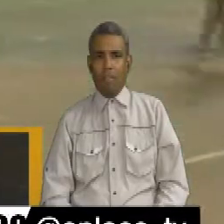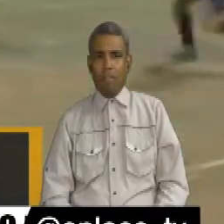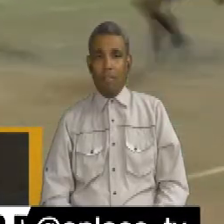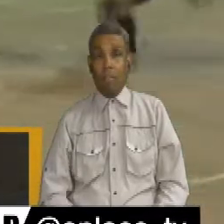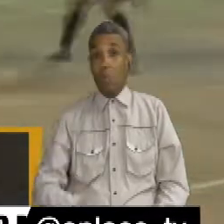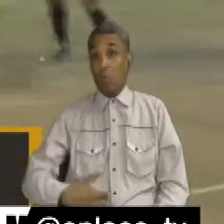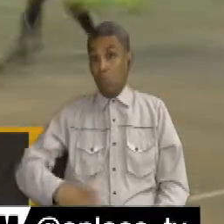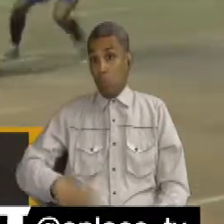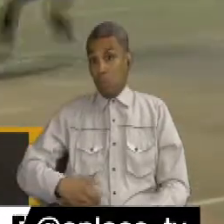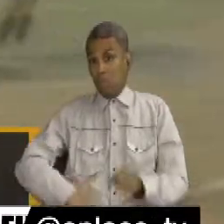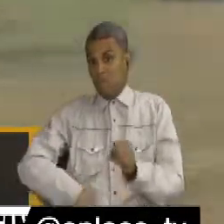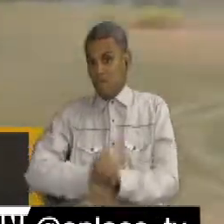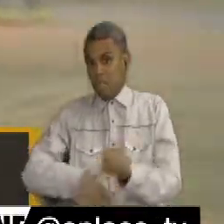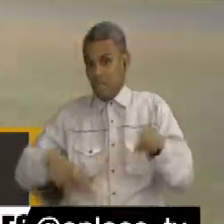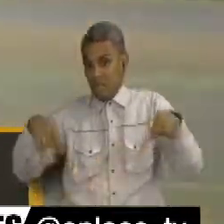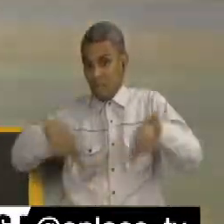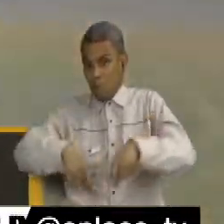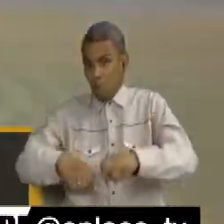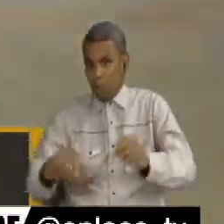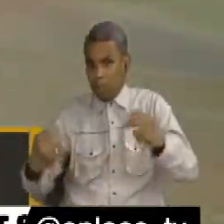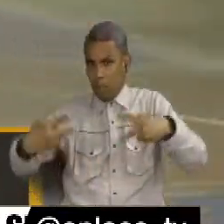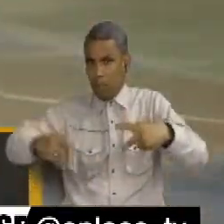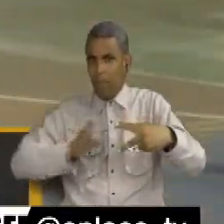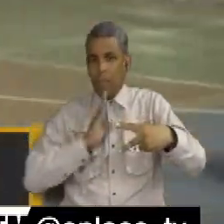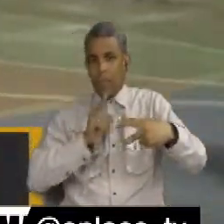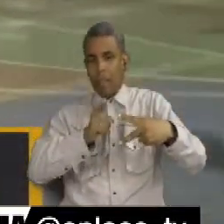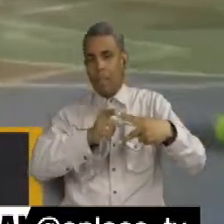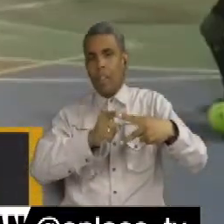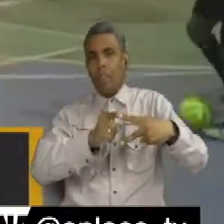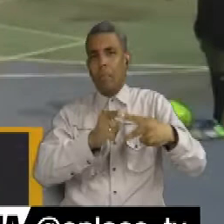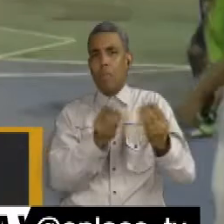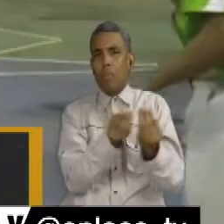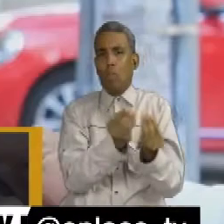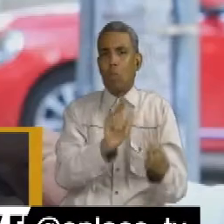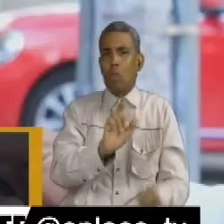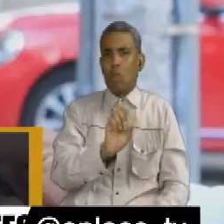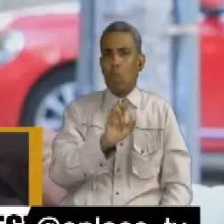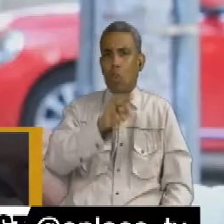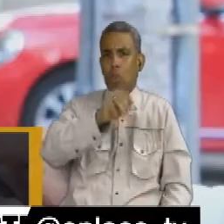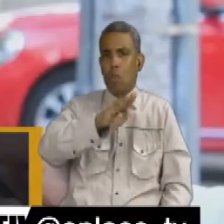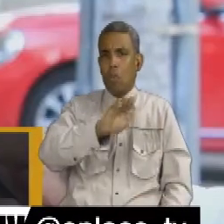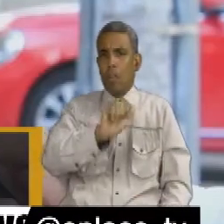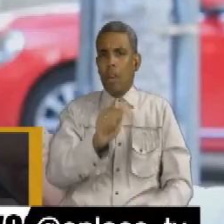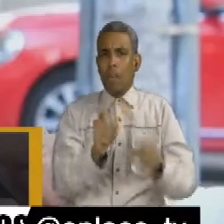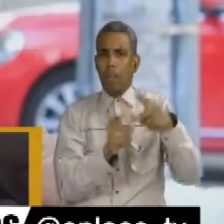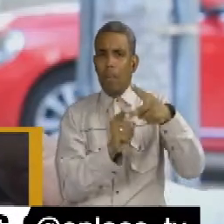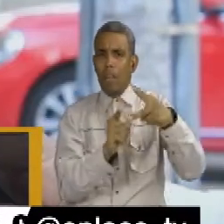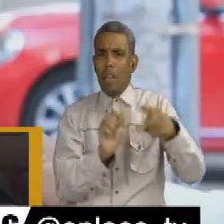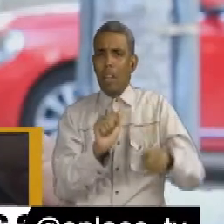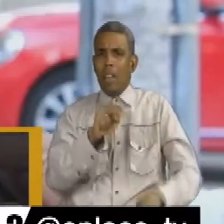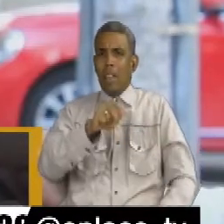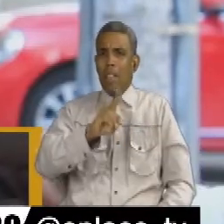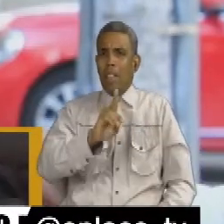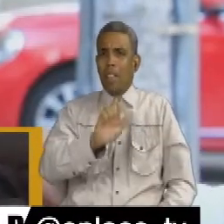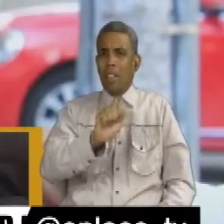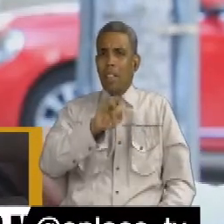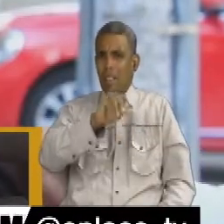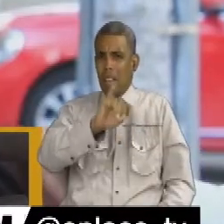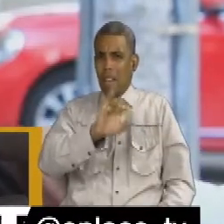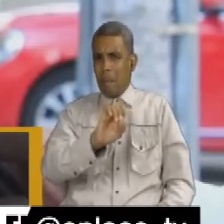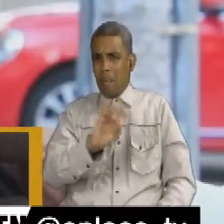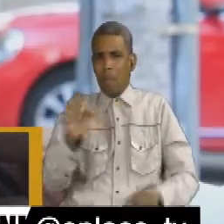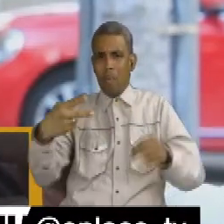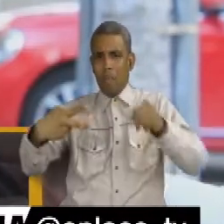microfutbolero. Se enfrenta el combo de Lombana contra Megandamios y combo de Peña contra el